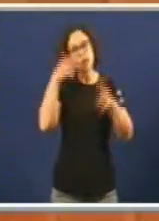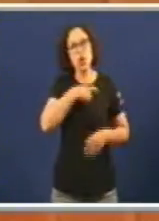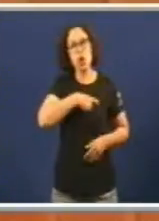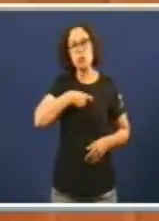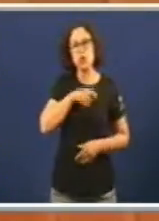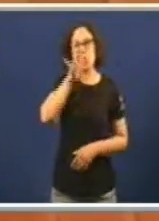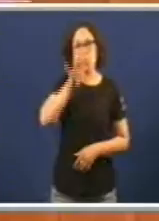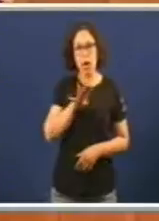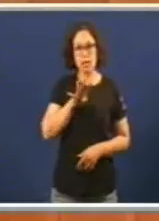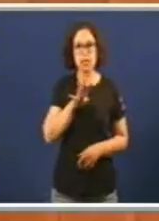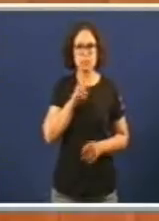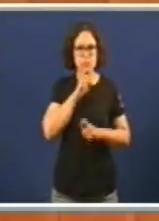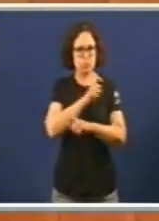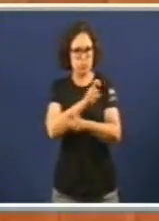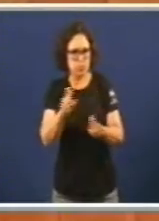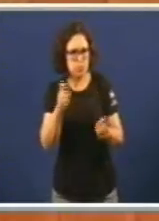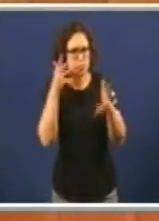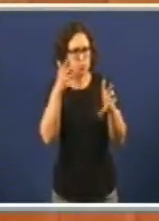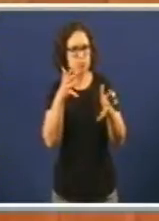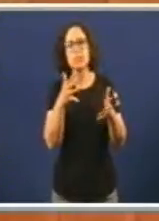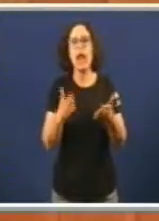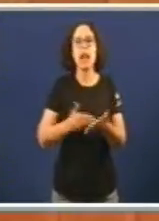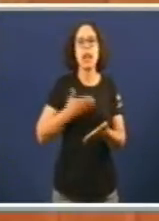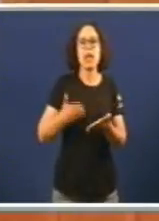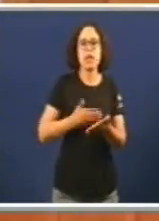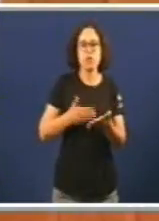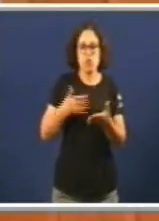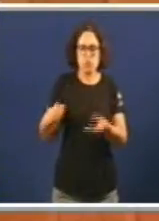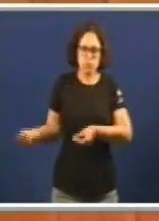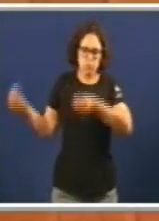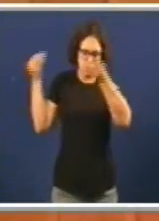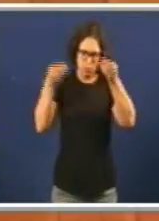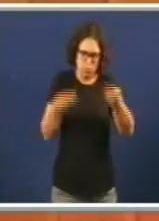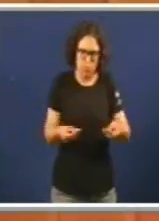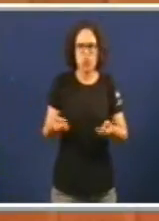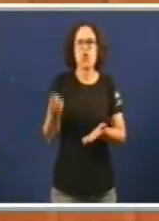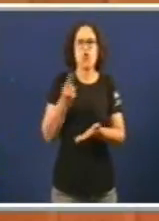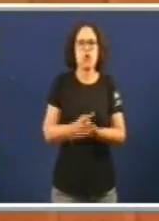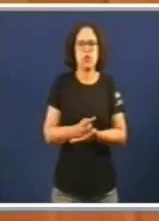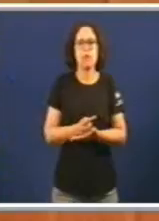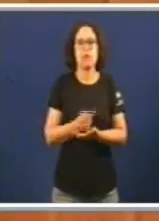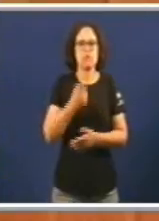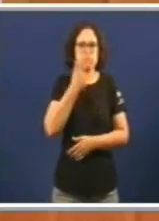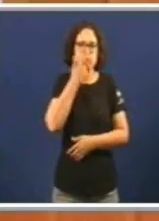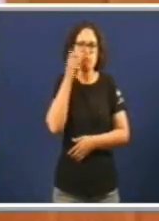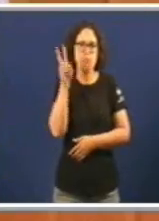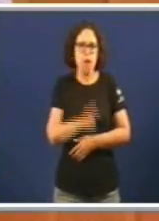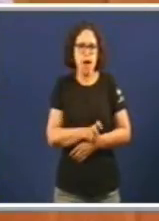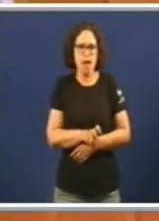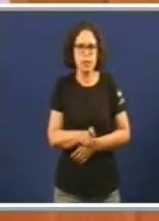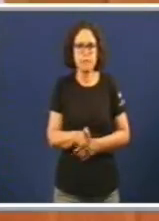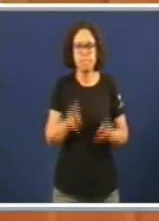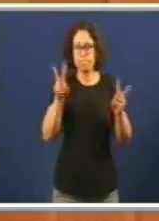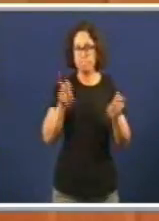Cuarta. Eu traio-lles esa recomendación literaria hoxe de novo ao pleno, moi útil, creo eu, nestes